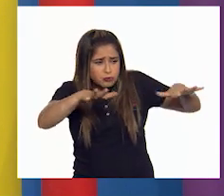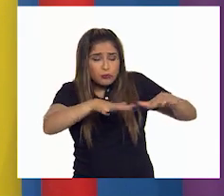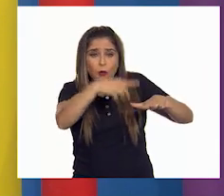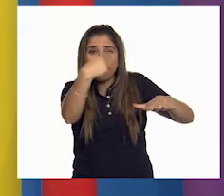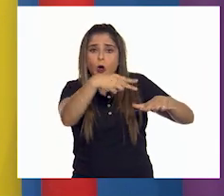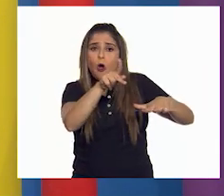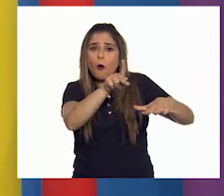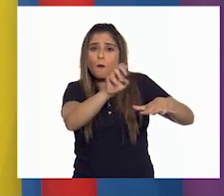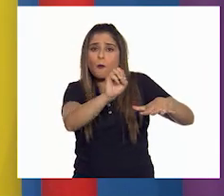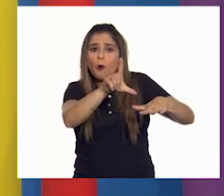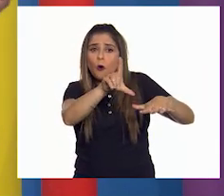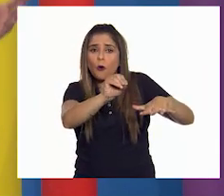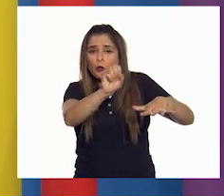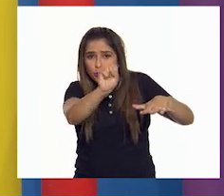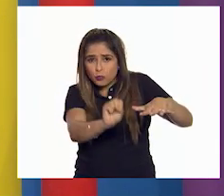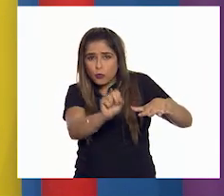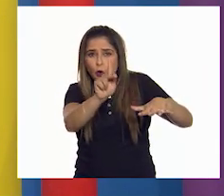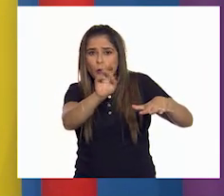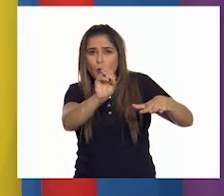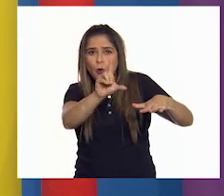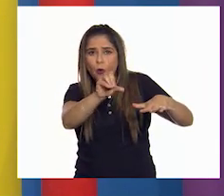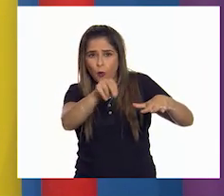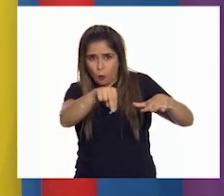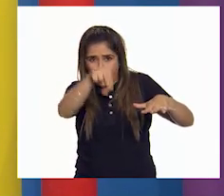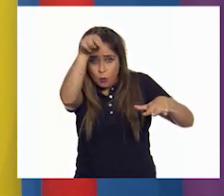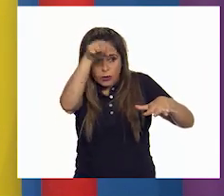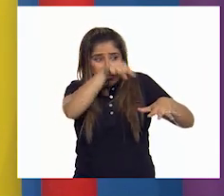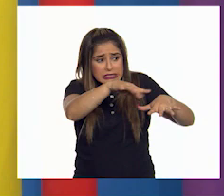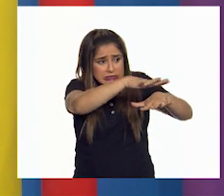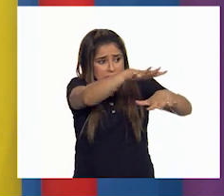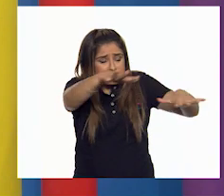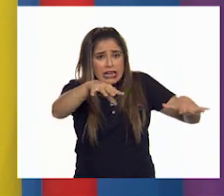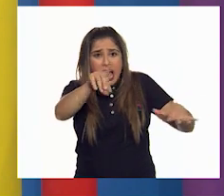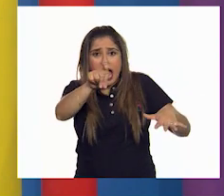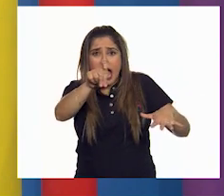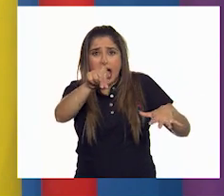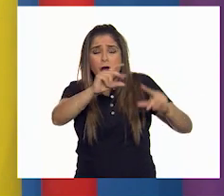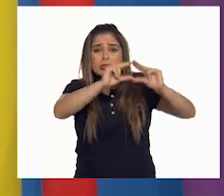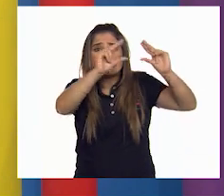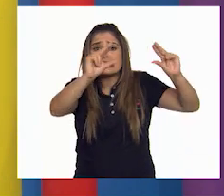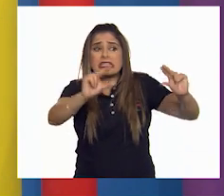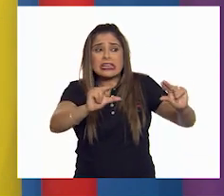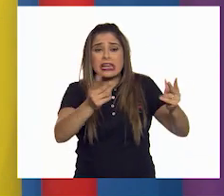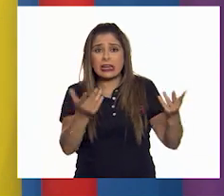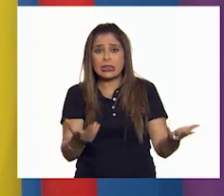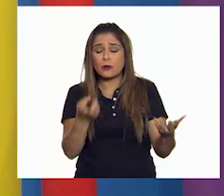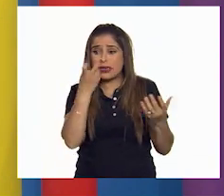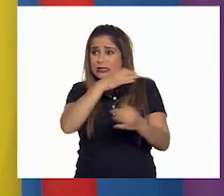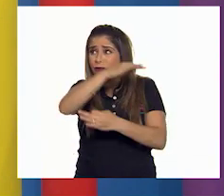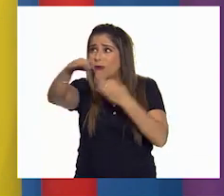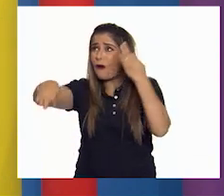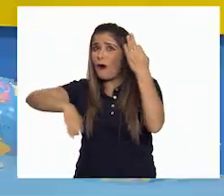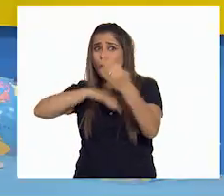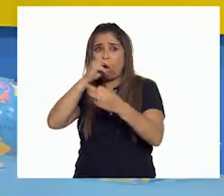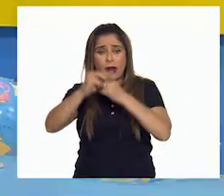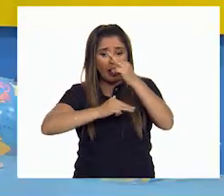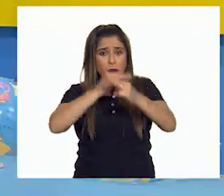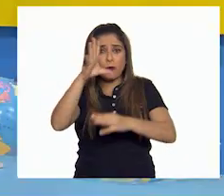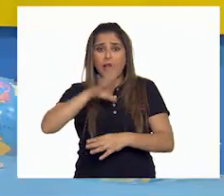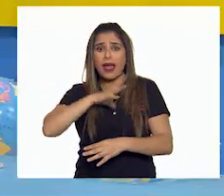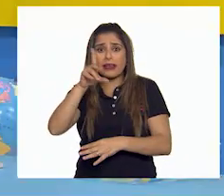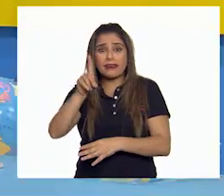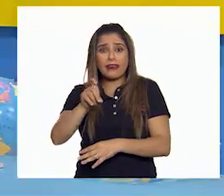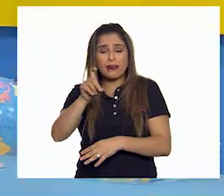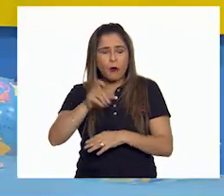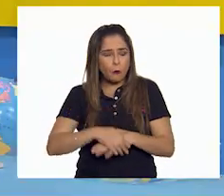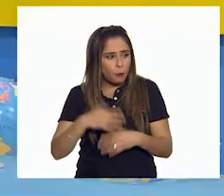haber recorrido el mundo antes de llegar aquí. O sea, el agua es un material muy, muy interesante, maestra. Wow. Pues sabes, Juan Carlos,